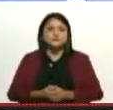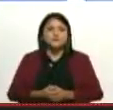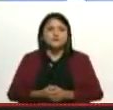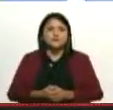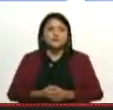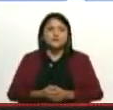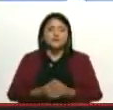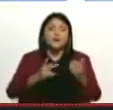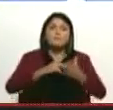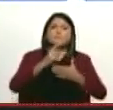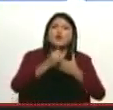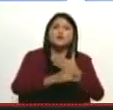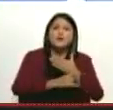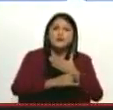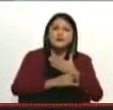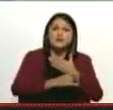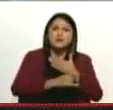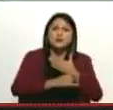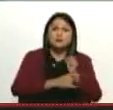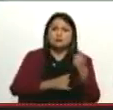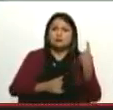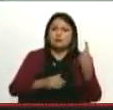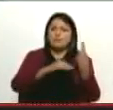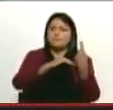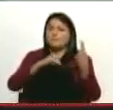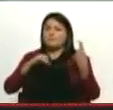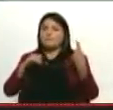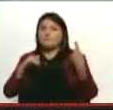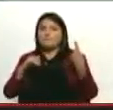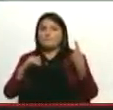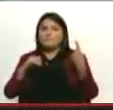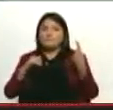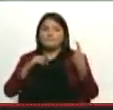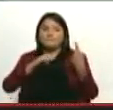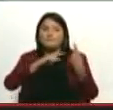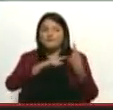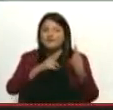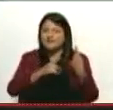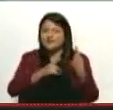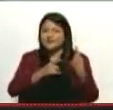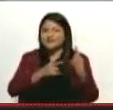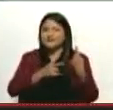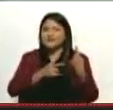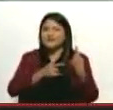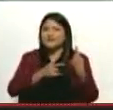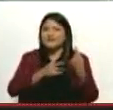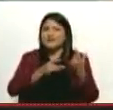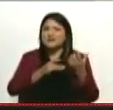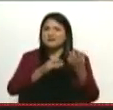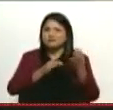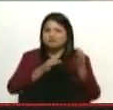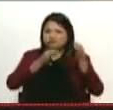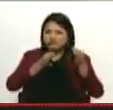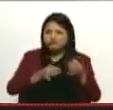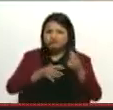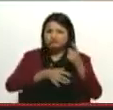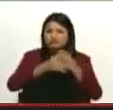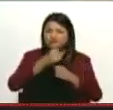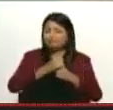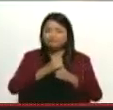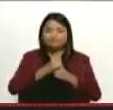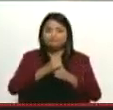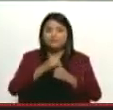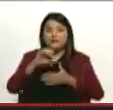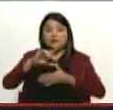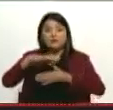o proyectos solitarios realmente tienen poca viabilidad la única alternativa que tiene la